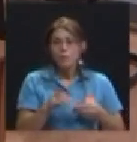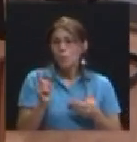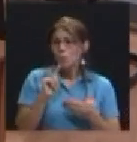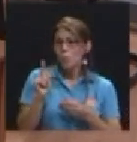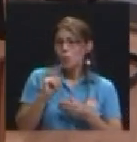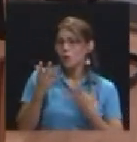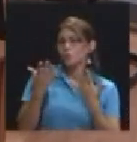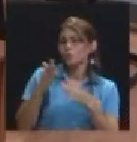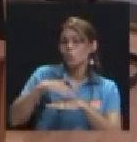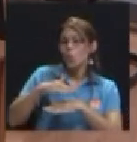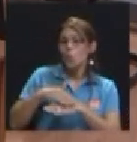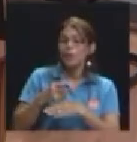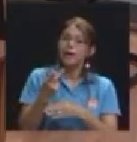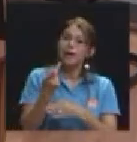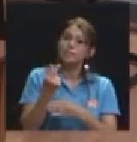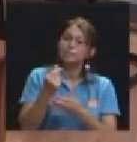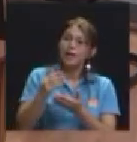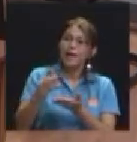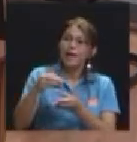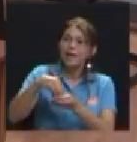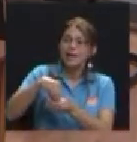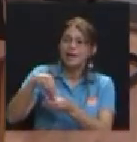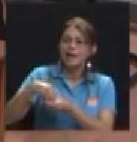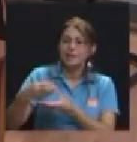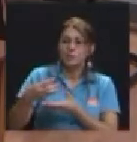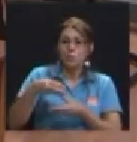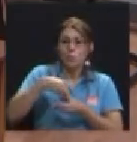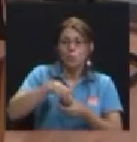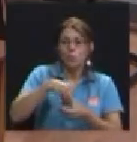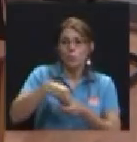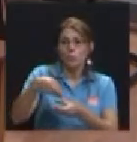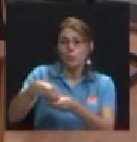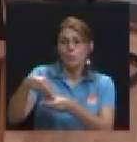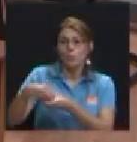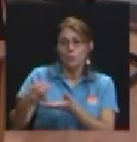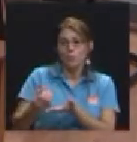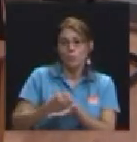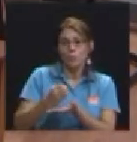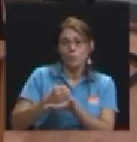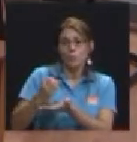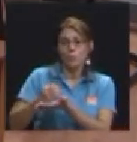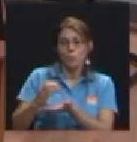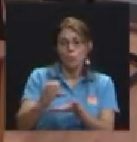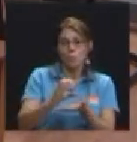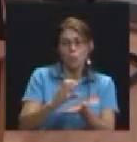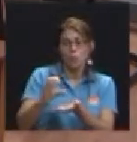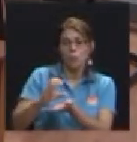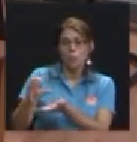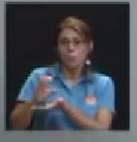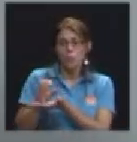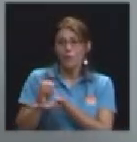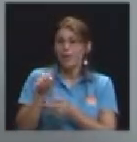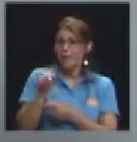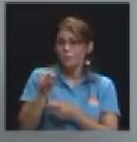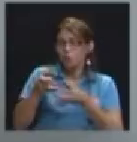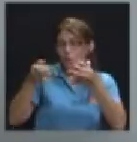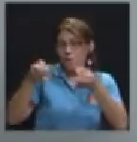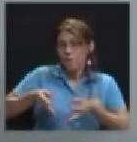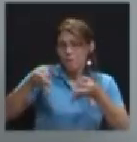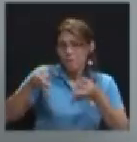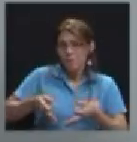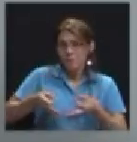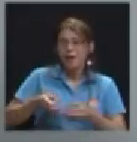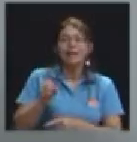a confirmar todavía más, digamos, y en línea con otras investigaciones, que sí hay